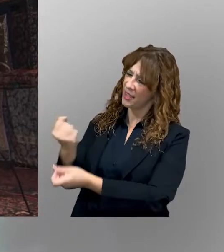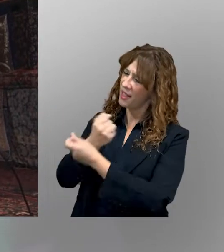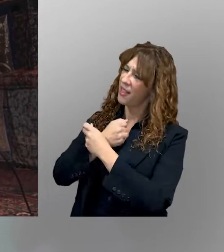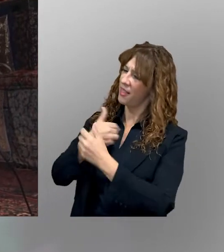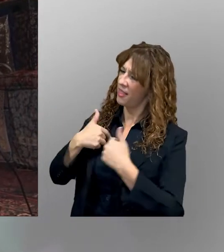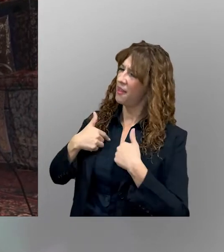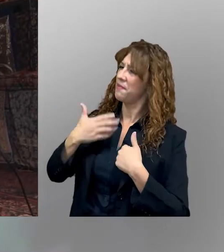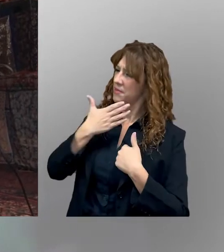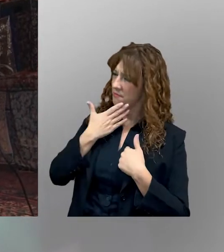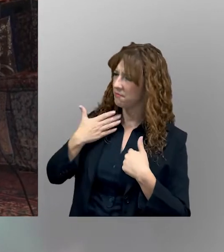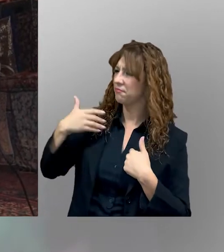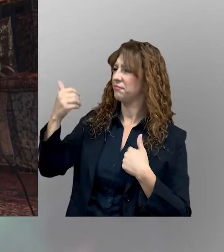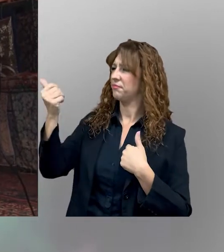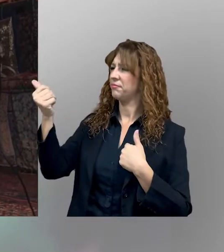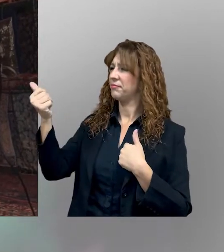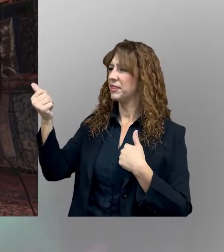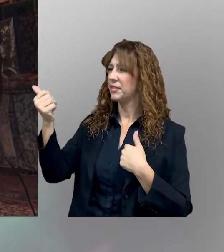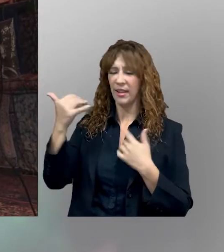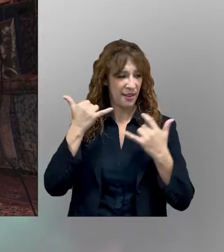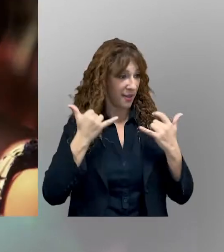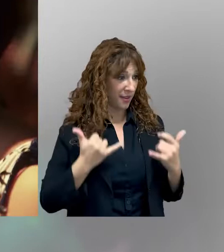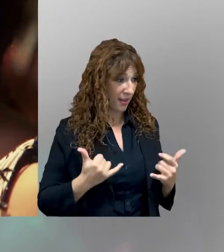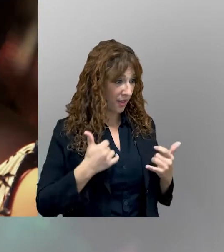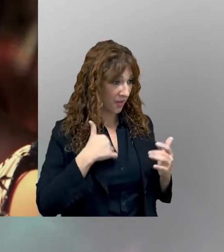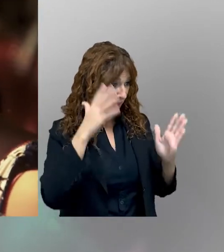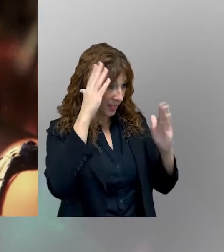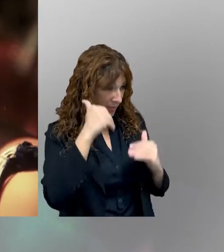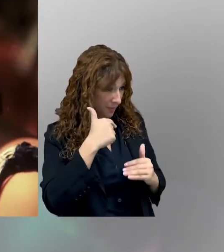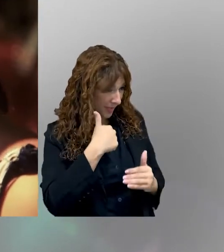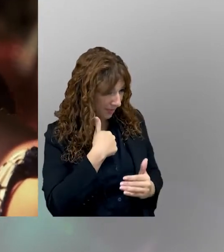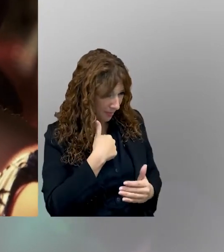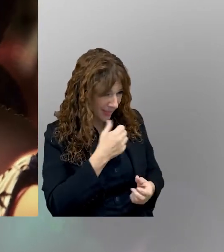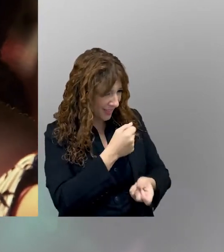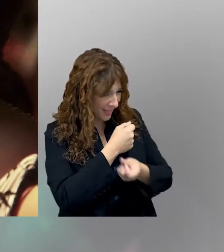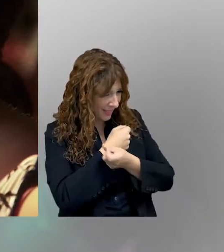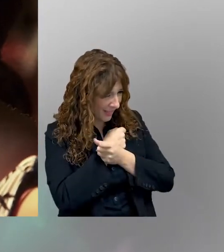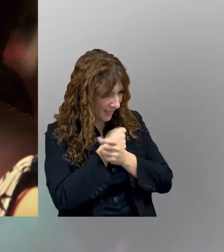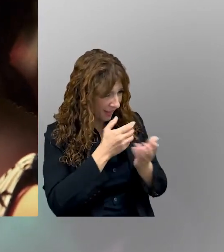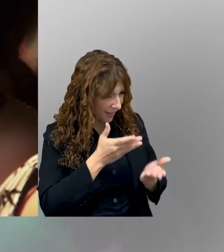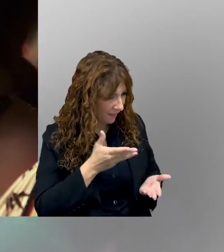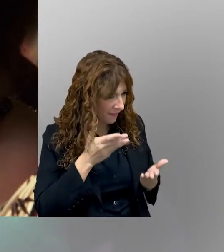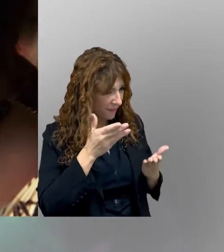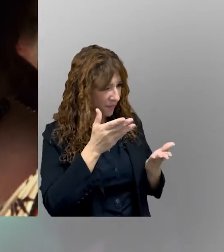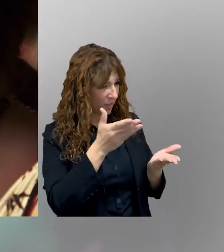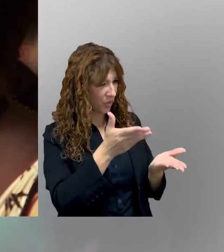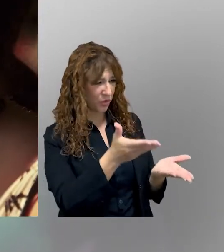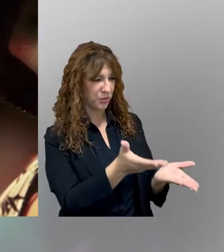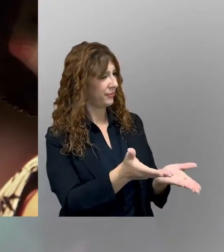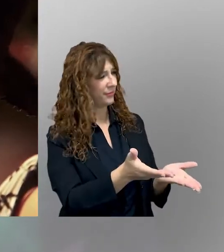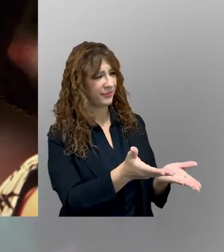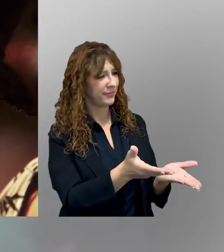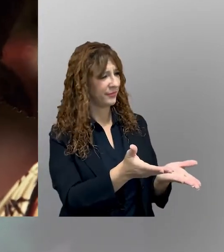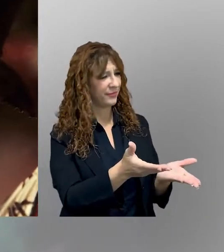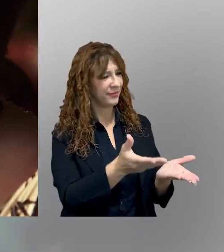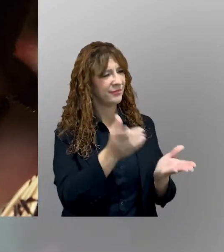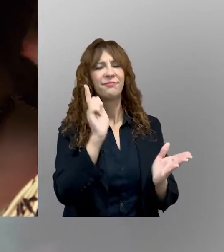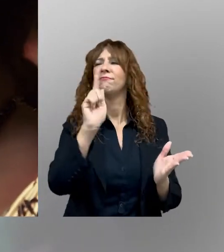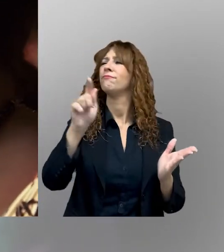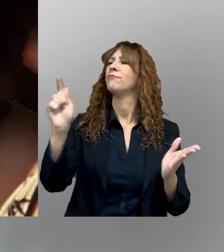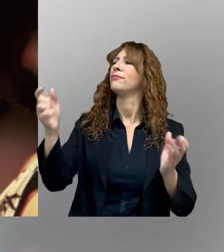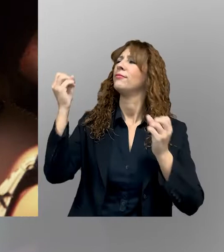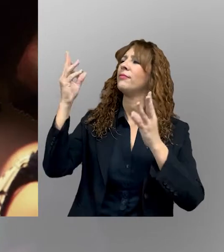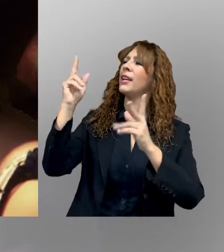han amado mejor. Ahora, ¿cómo quieres que te